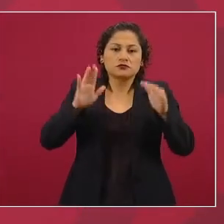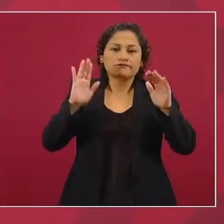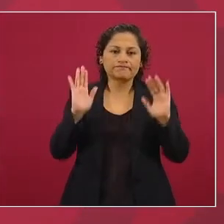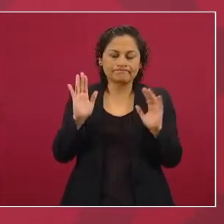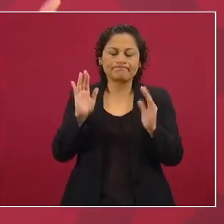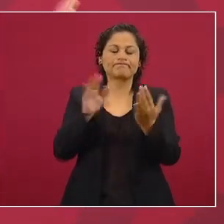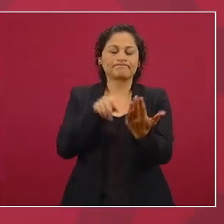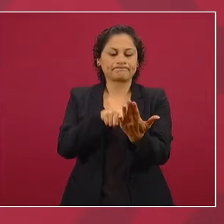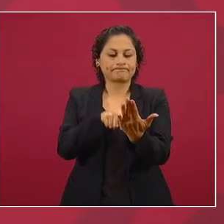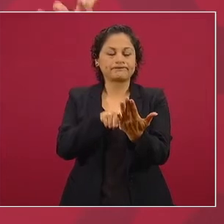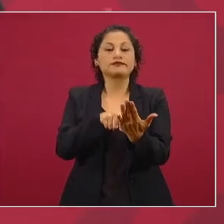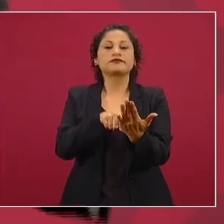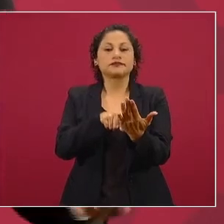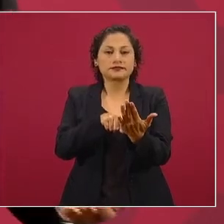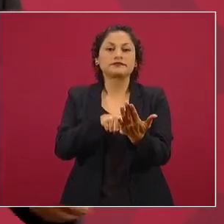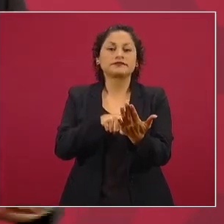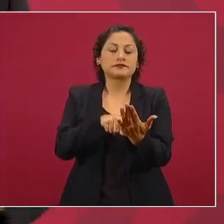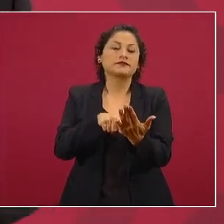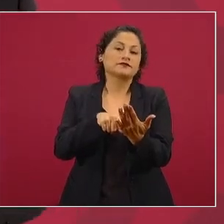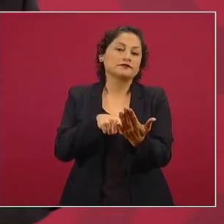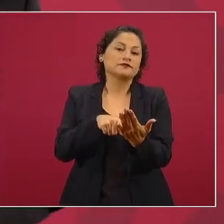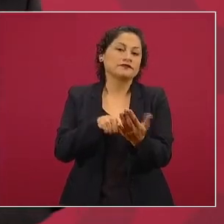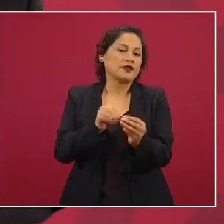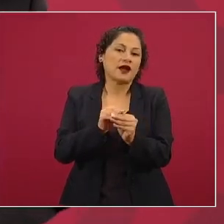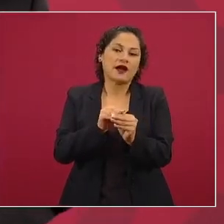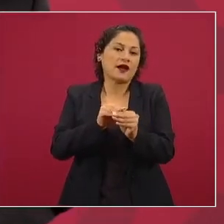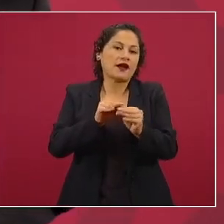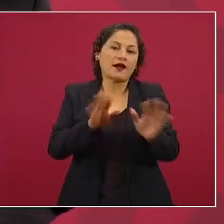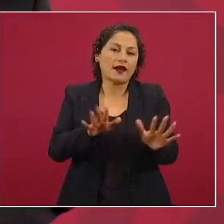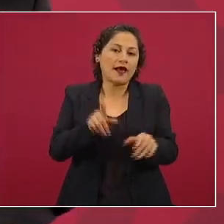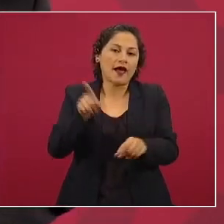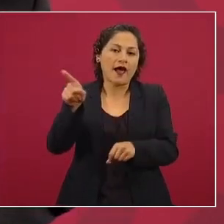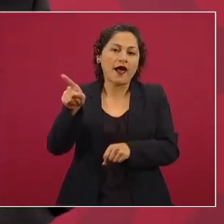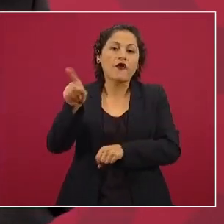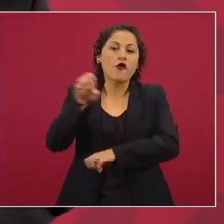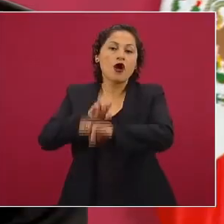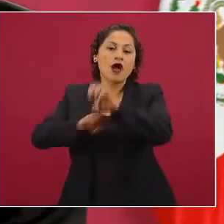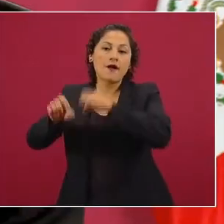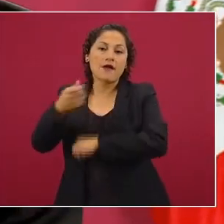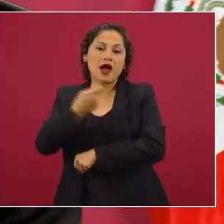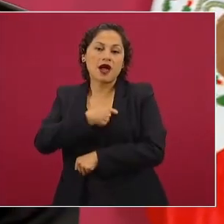estaban las empresas españolas en México en su apogeo,